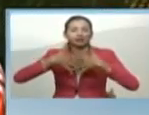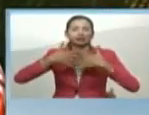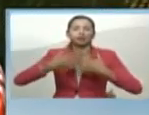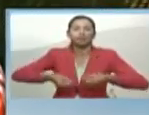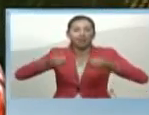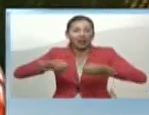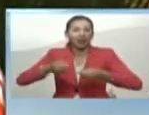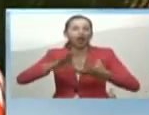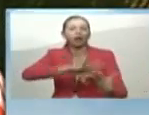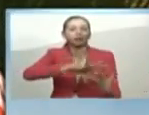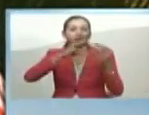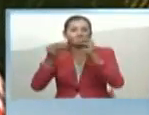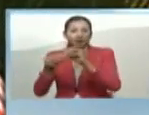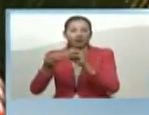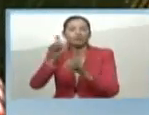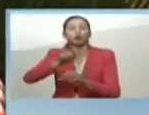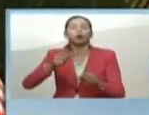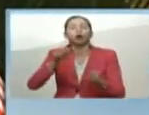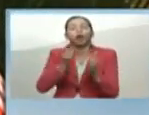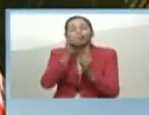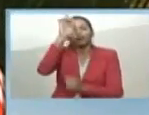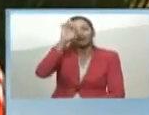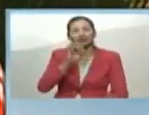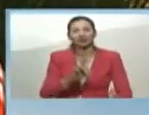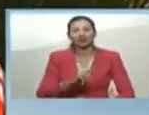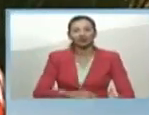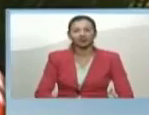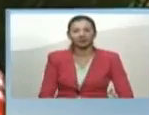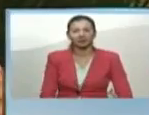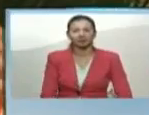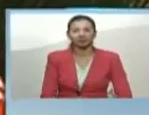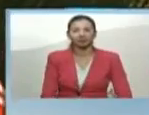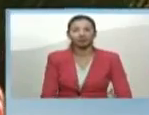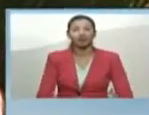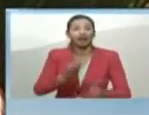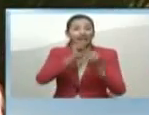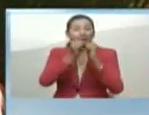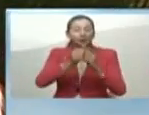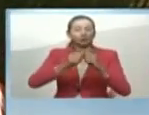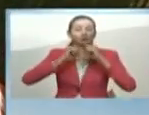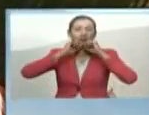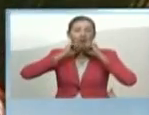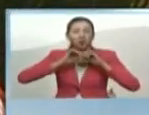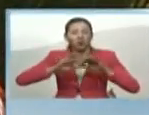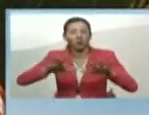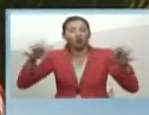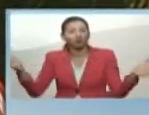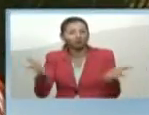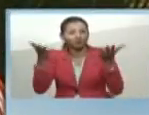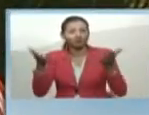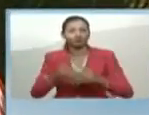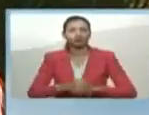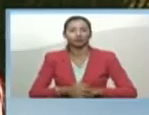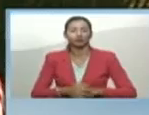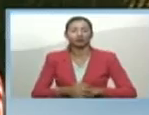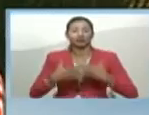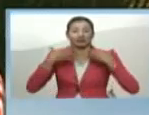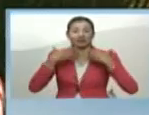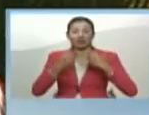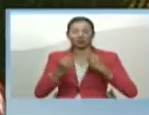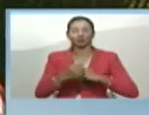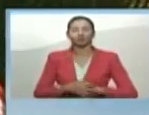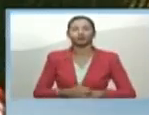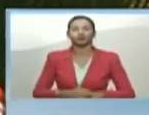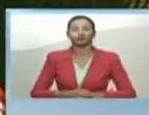infraestructura haciéndonos más exigente el deporte masivo para la salud Porque sin lugar a dudas ha